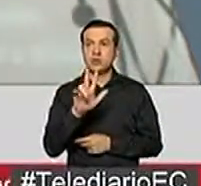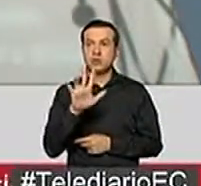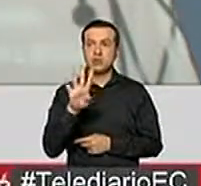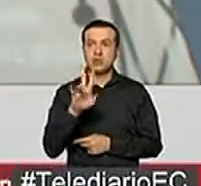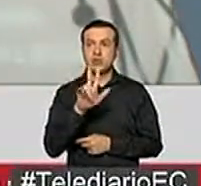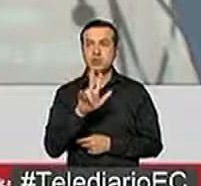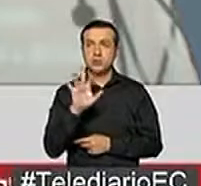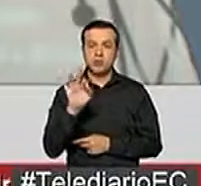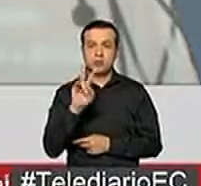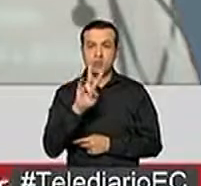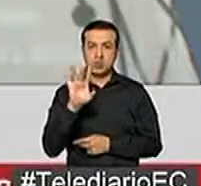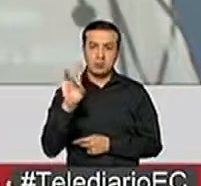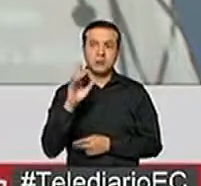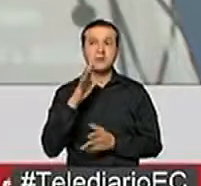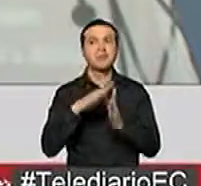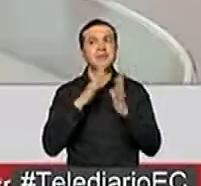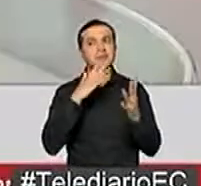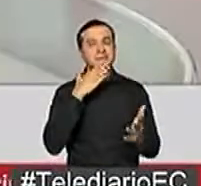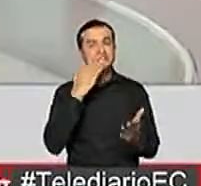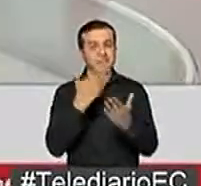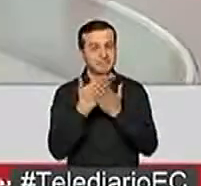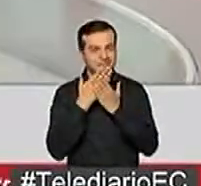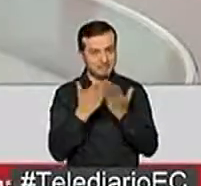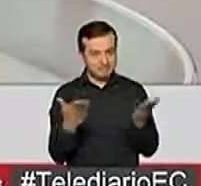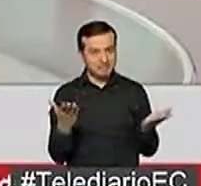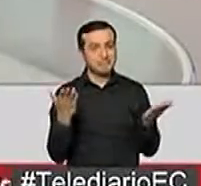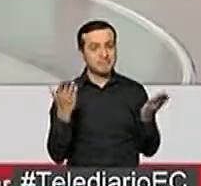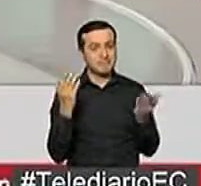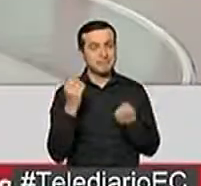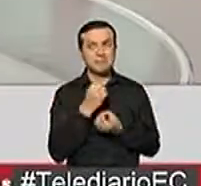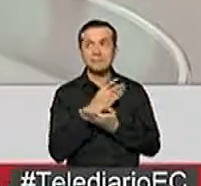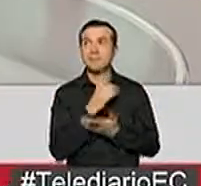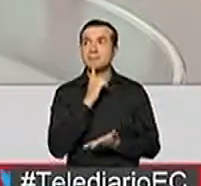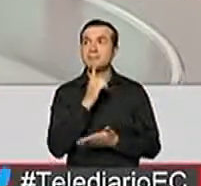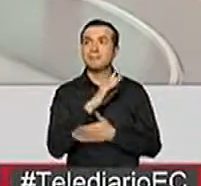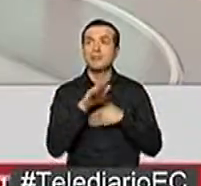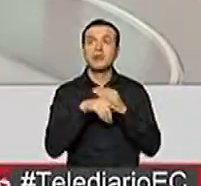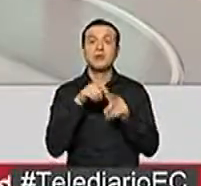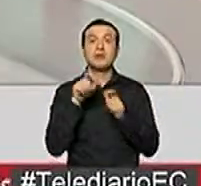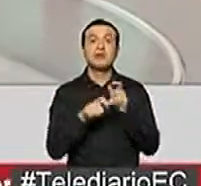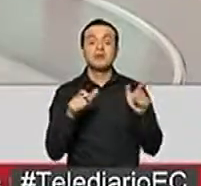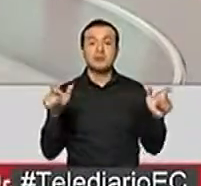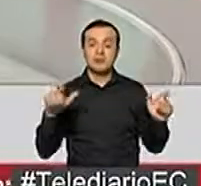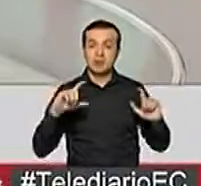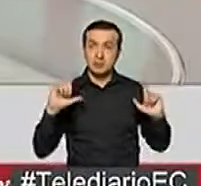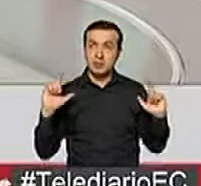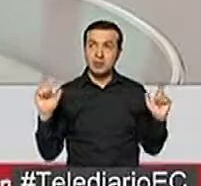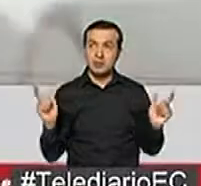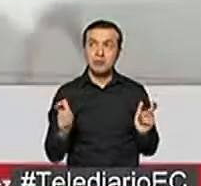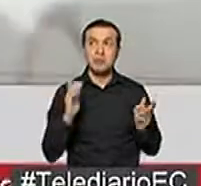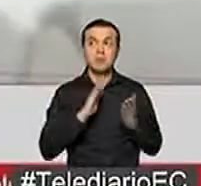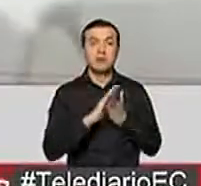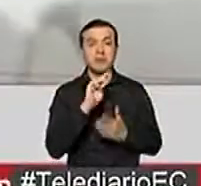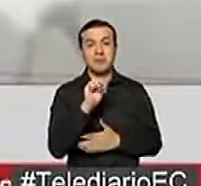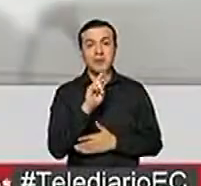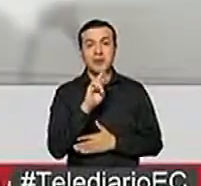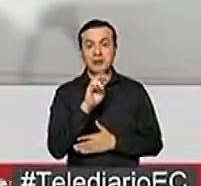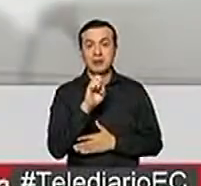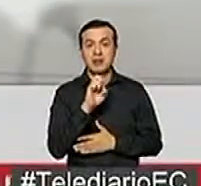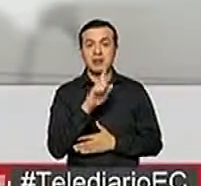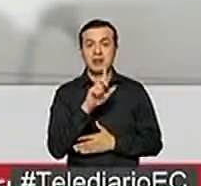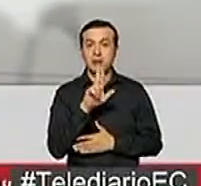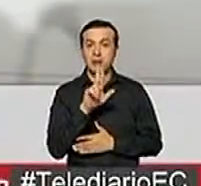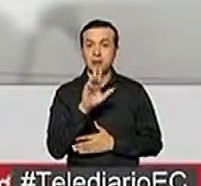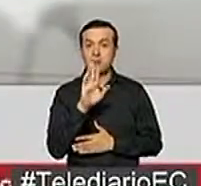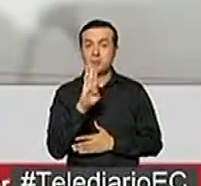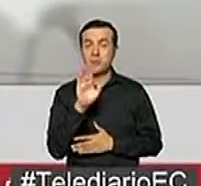0995-343928. De acuerdo, muchas gracias Marilyn Baca por la información y están todos invitados a asistir Marilu Baca, están todos